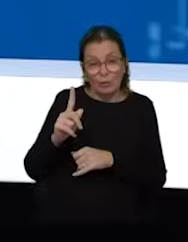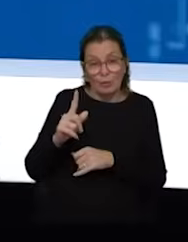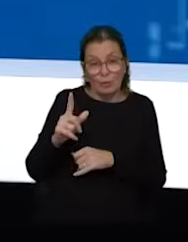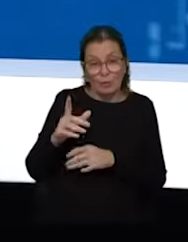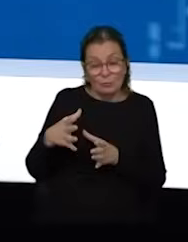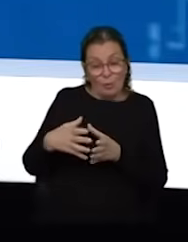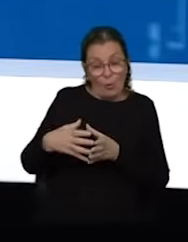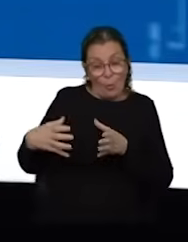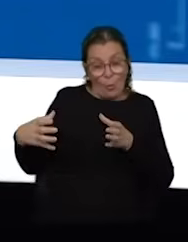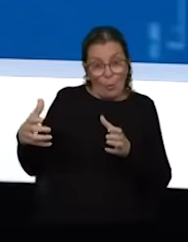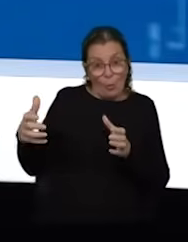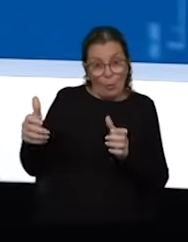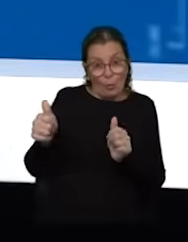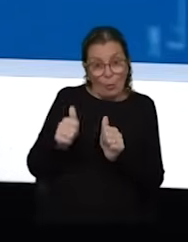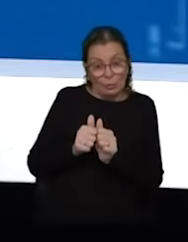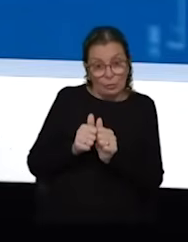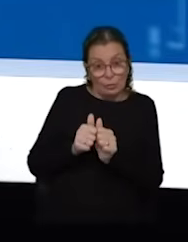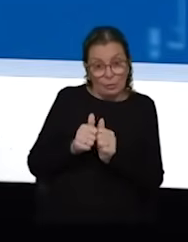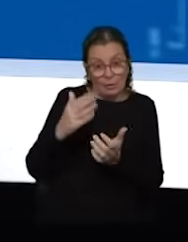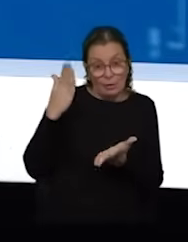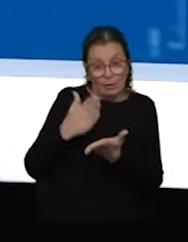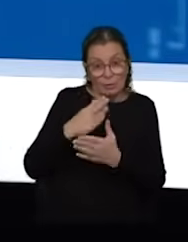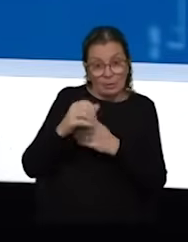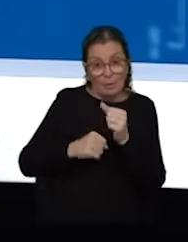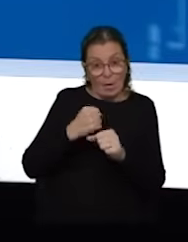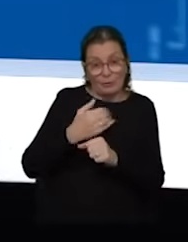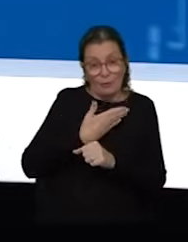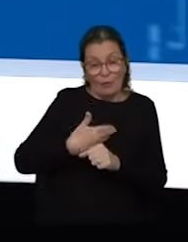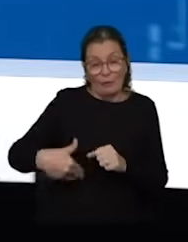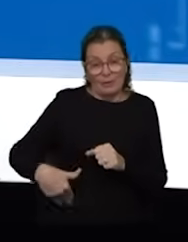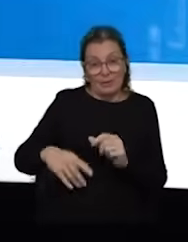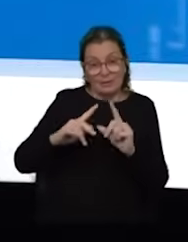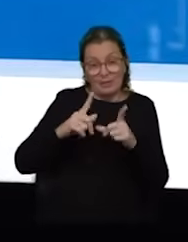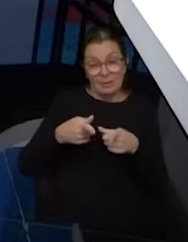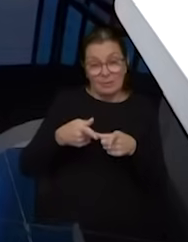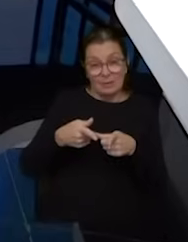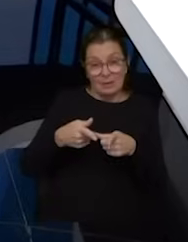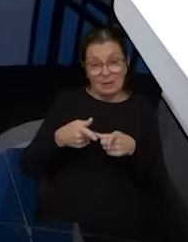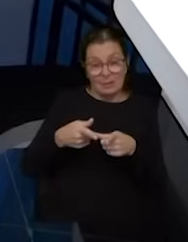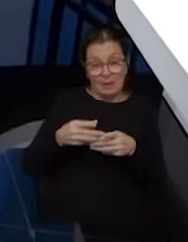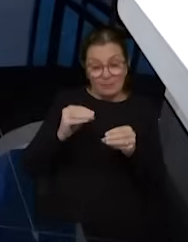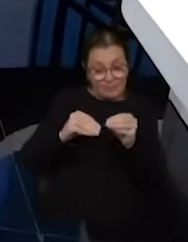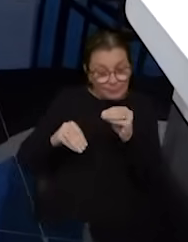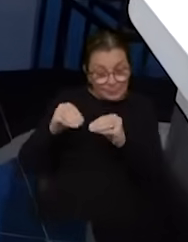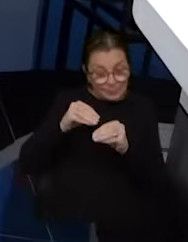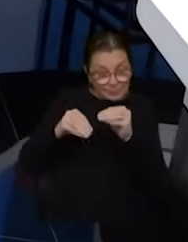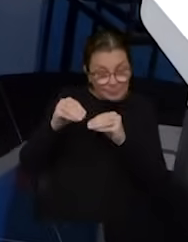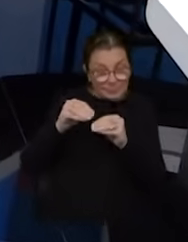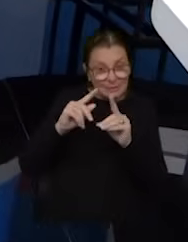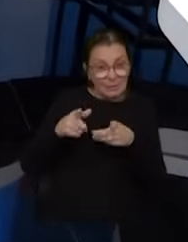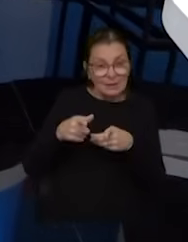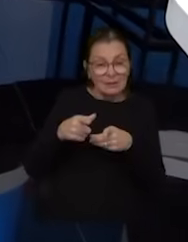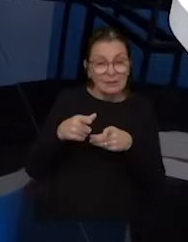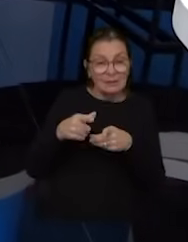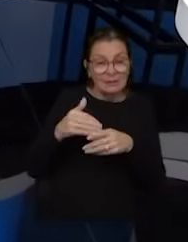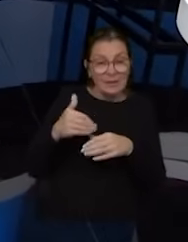un gran paquete que se viene a cerrar en el último año de gobierno también para enmendar todo este si